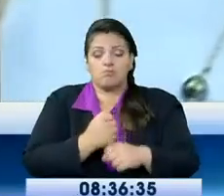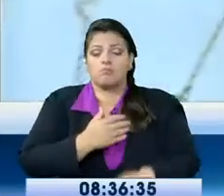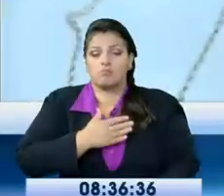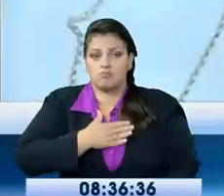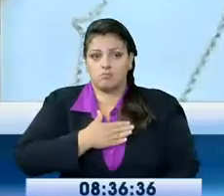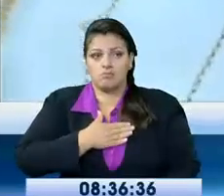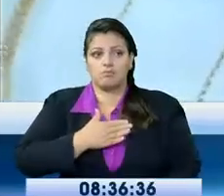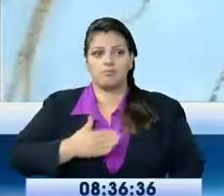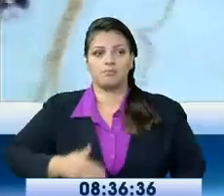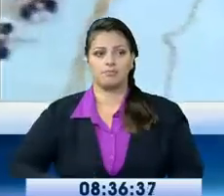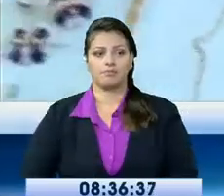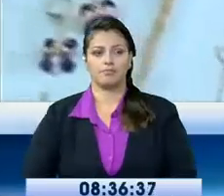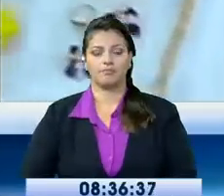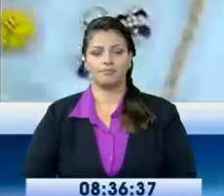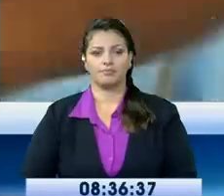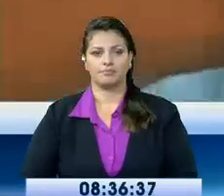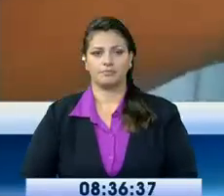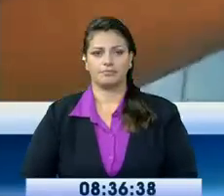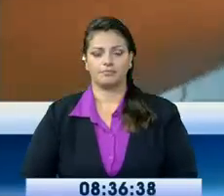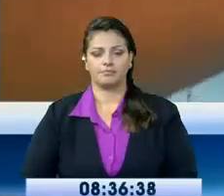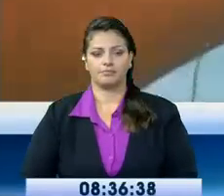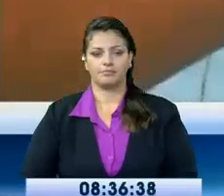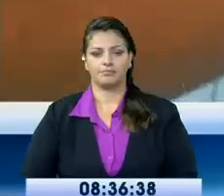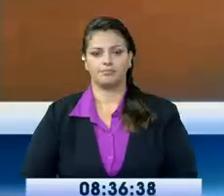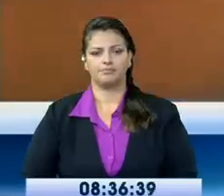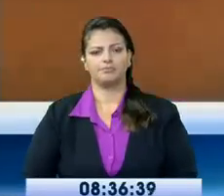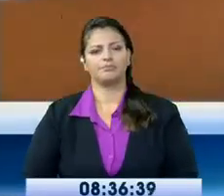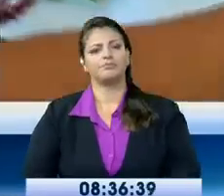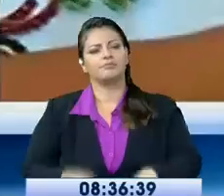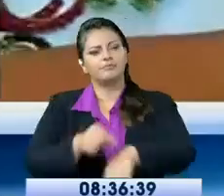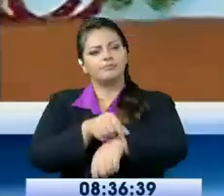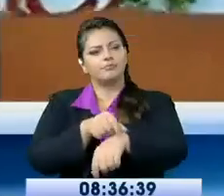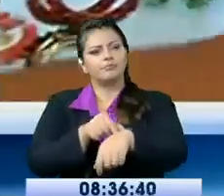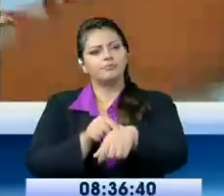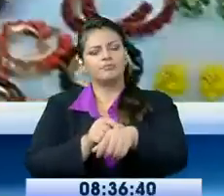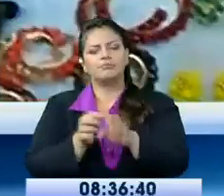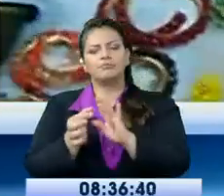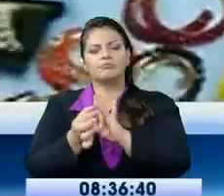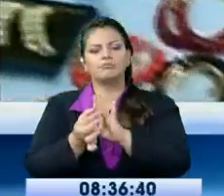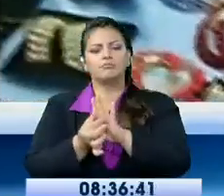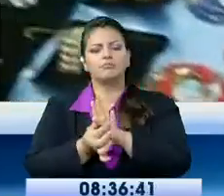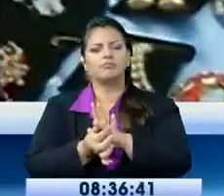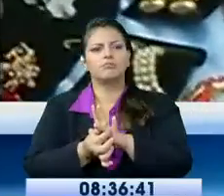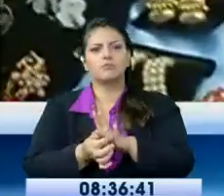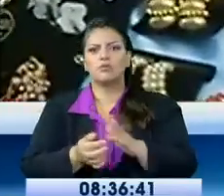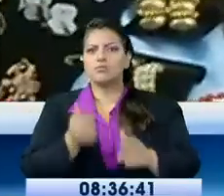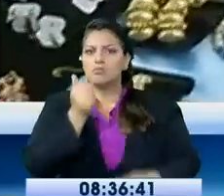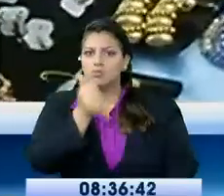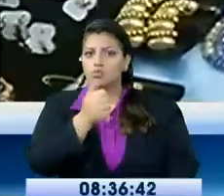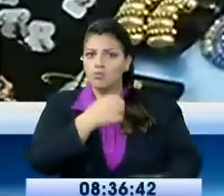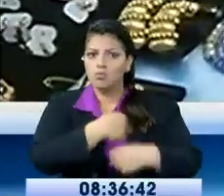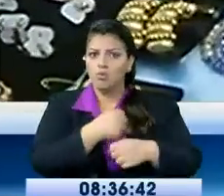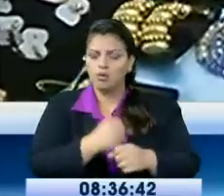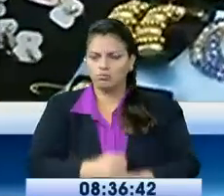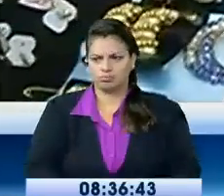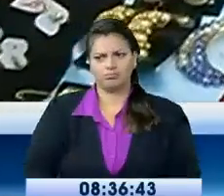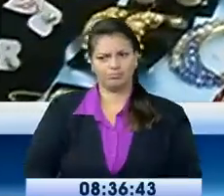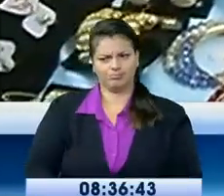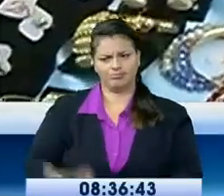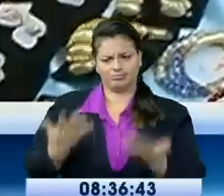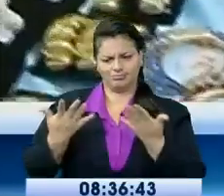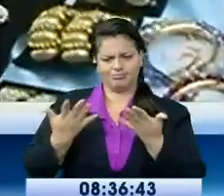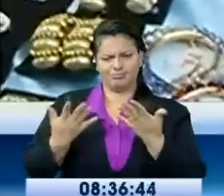y piedras de cristal checo. En esto aquí, la pulserita, con los anillos, todo hecho a mano. Hecho a mano, sí, todo esto, con